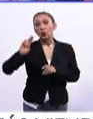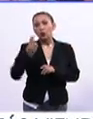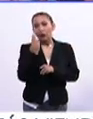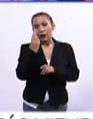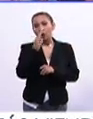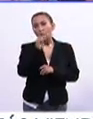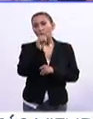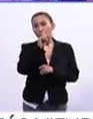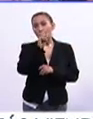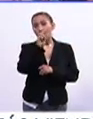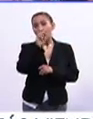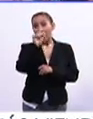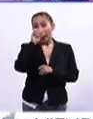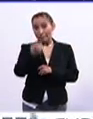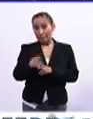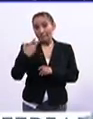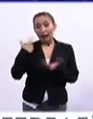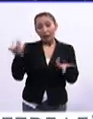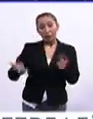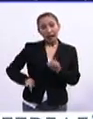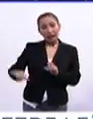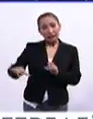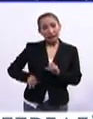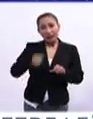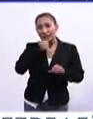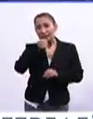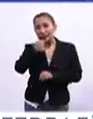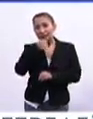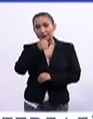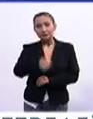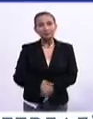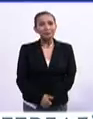Universidad Autónoma Metropolitana en una interesante entrevista.